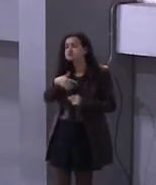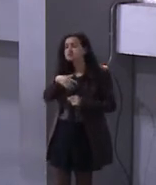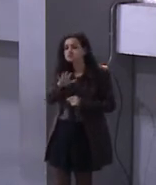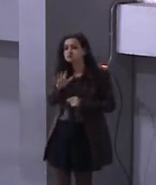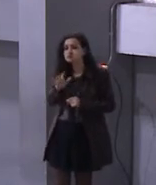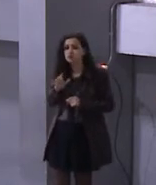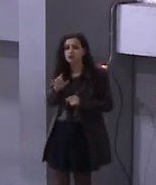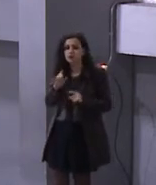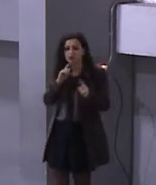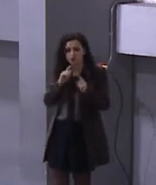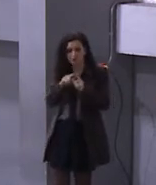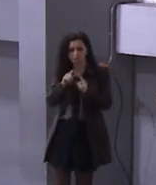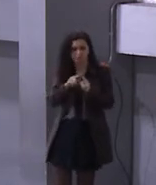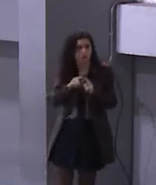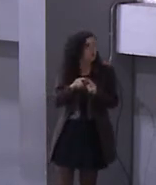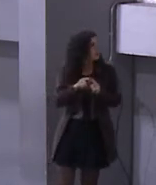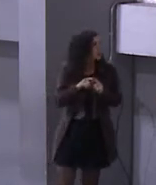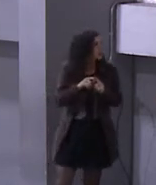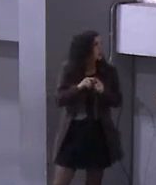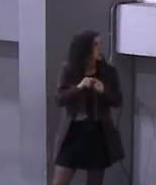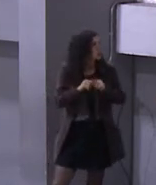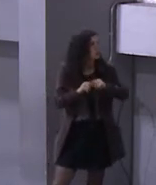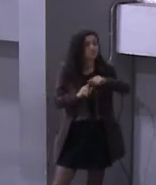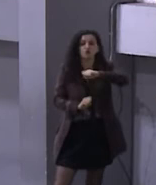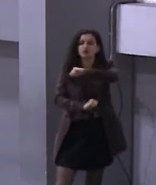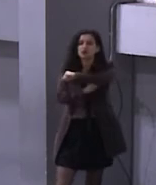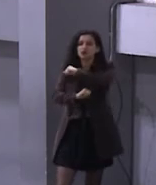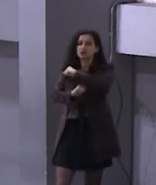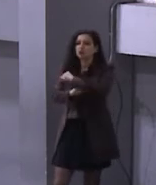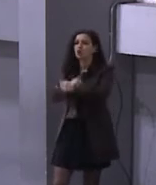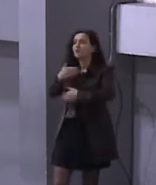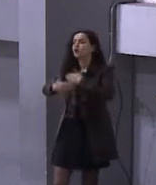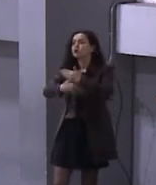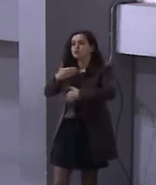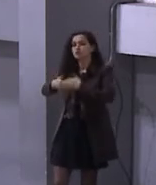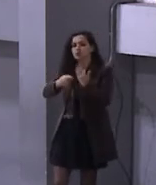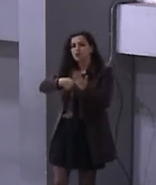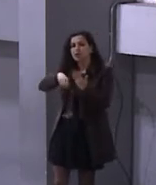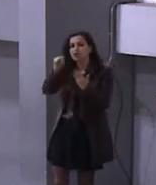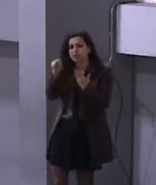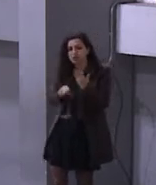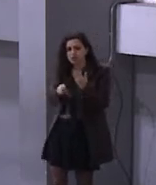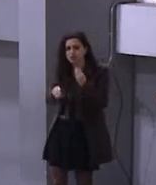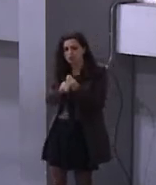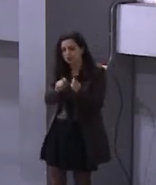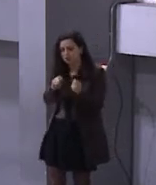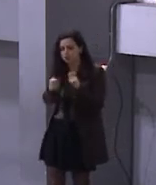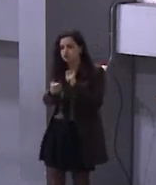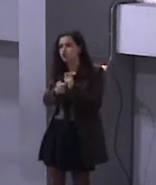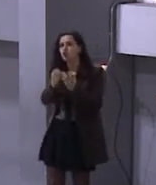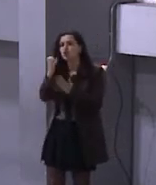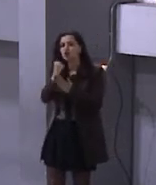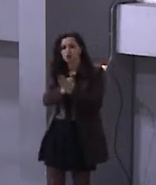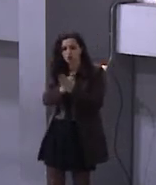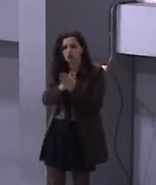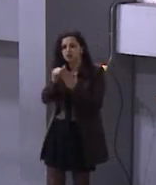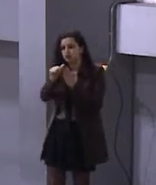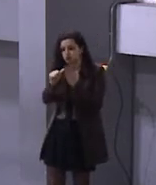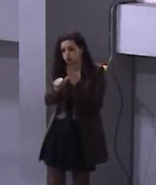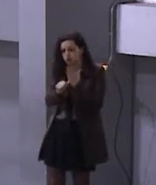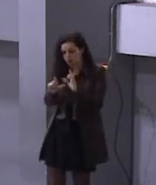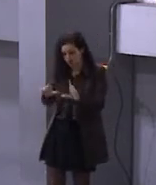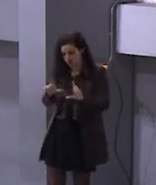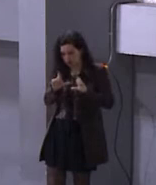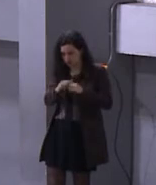ver con el fortalecimiento de los procesos de acreditación y de renovación curricular de los programas de